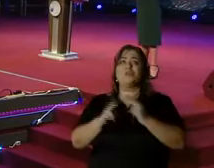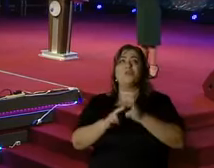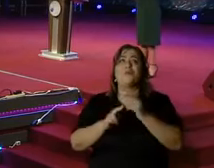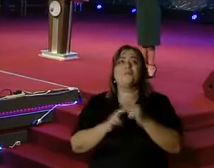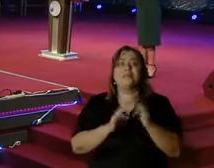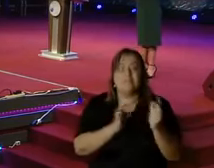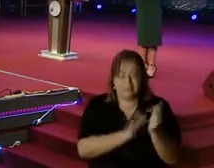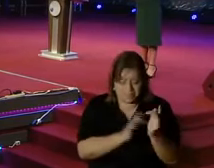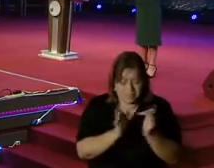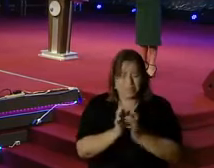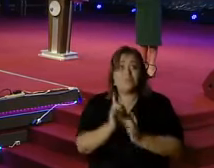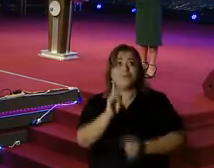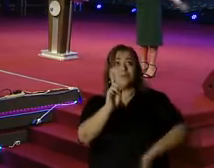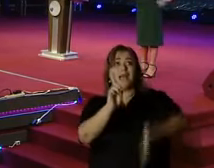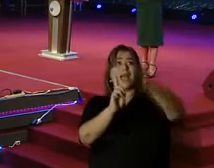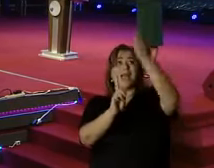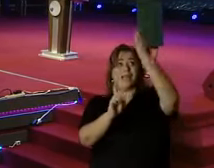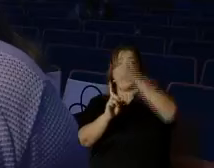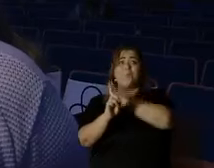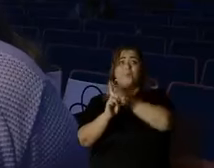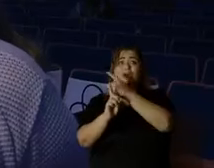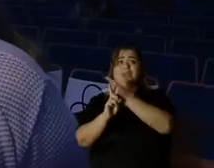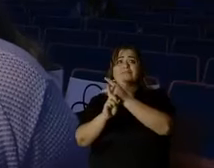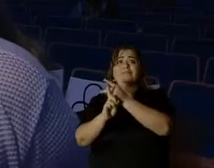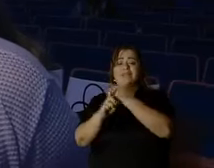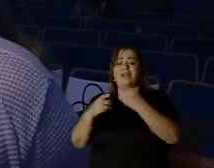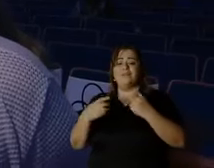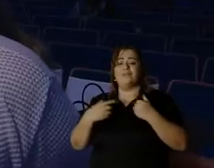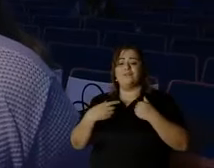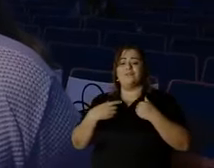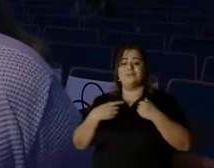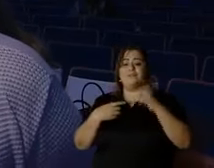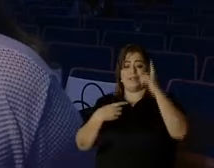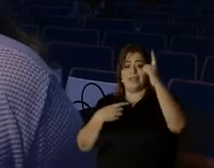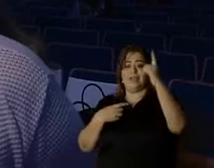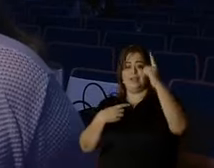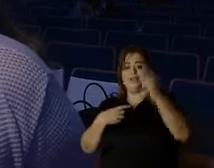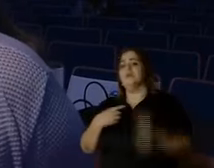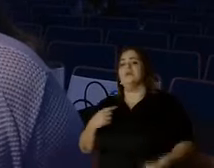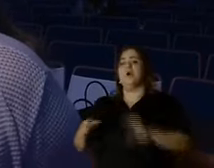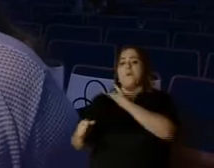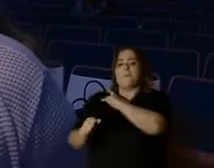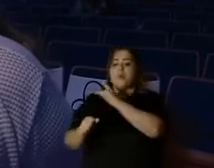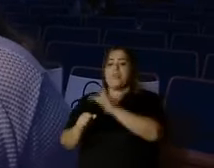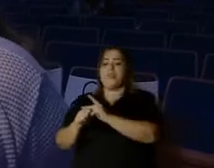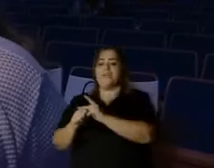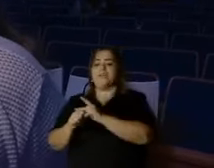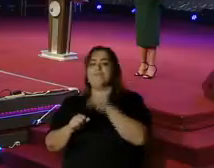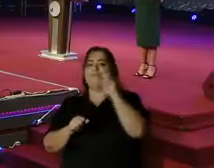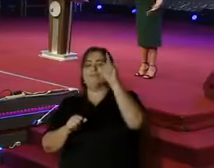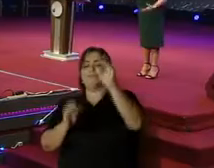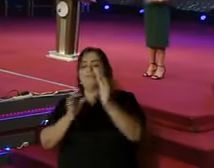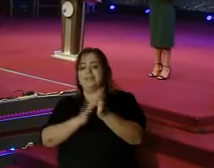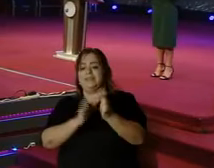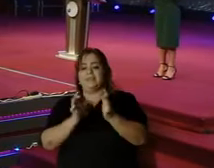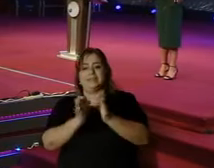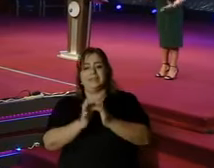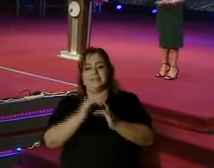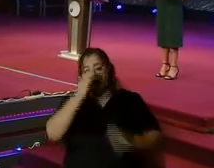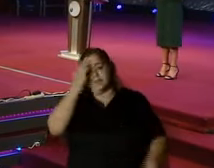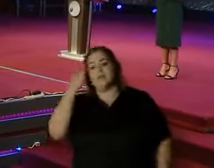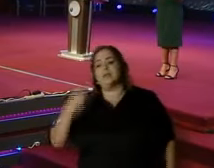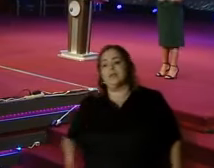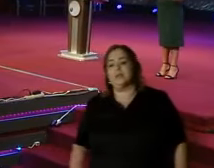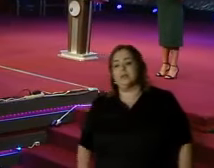en Jesús. Hay poder en Jesús. Hay poder en Jesús. Mira, al pronunciar ese